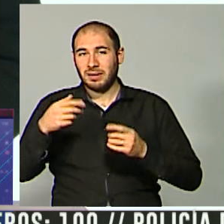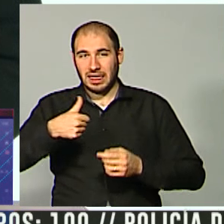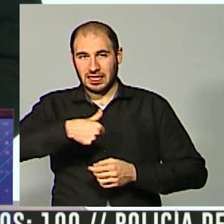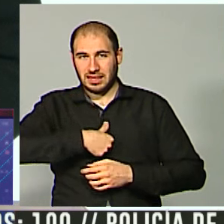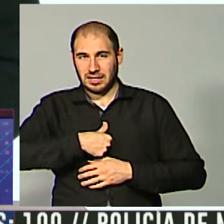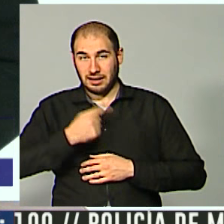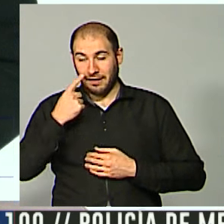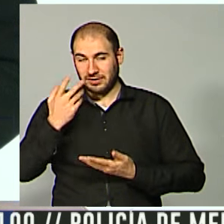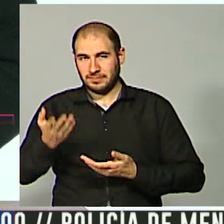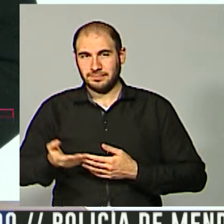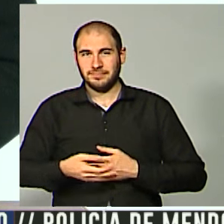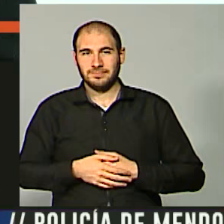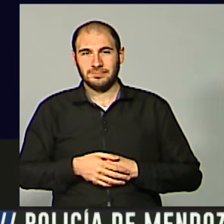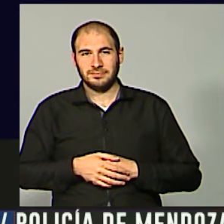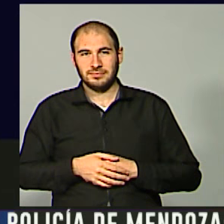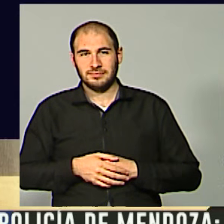género. Escuchen.